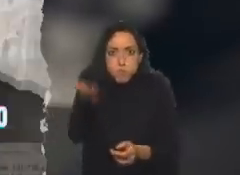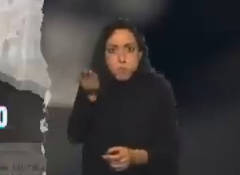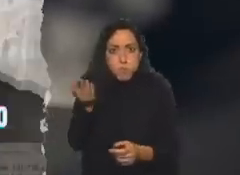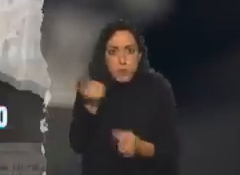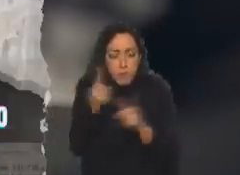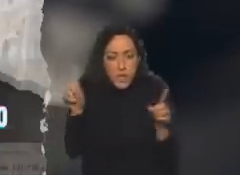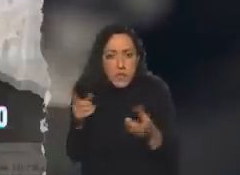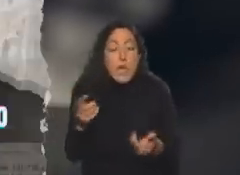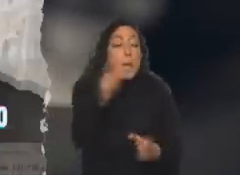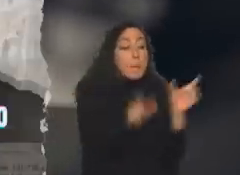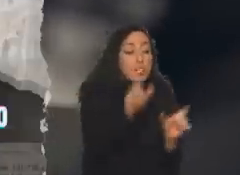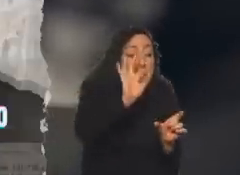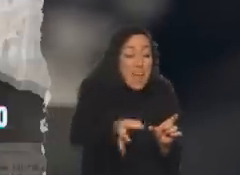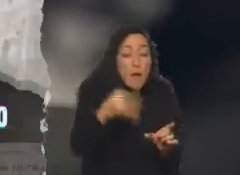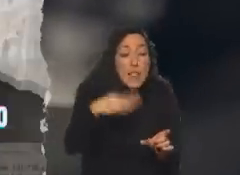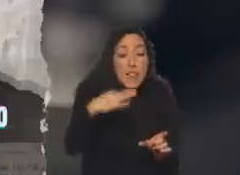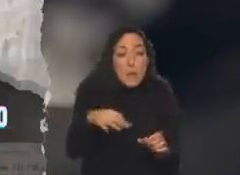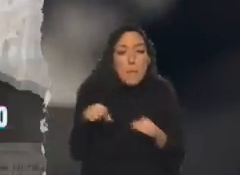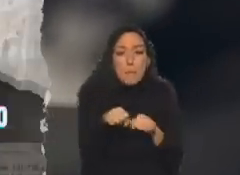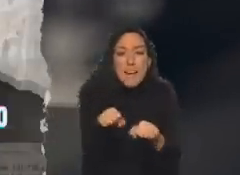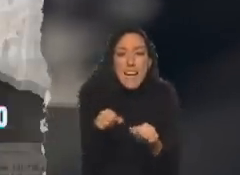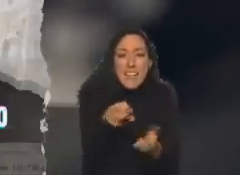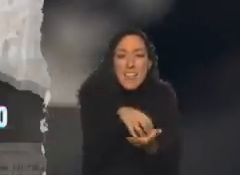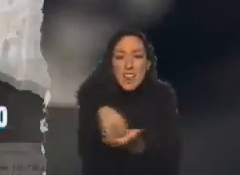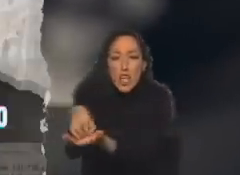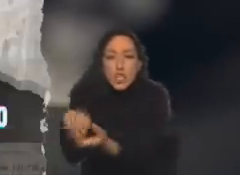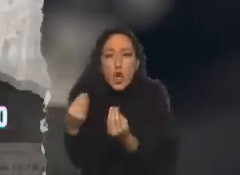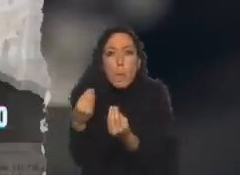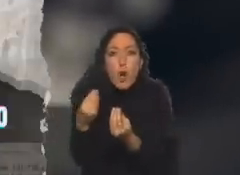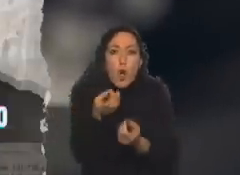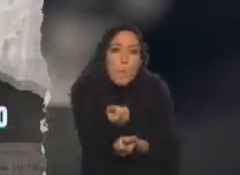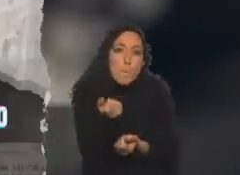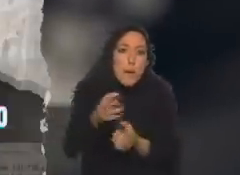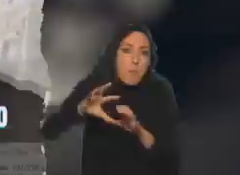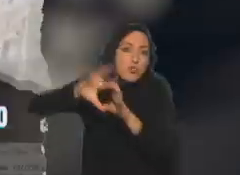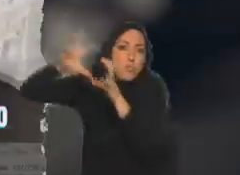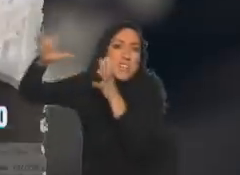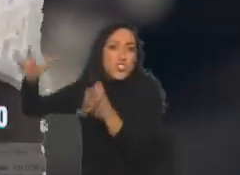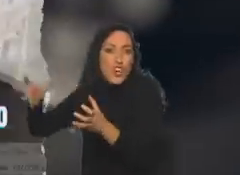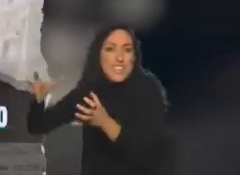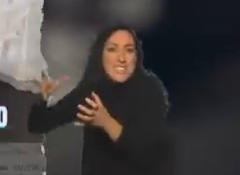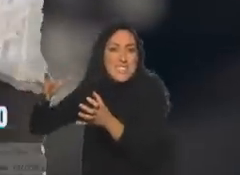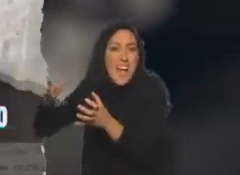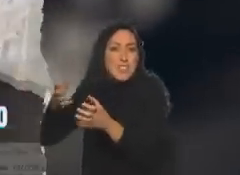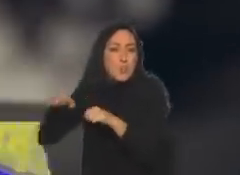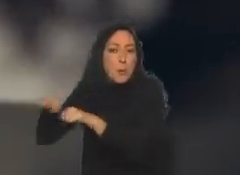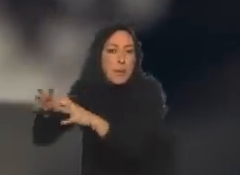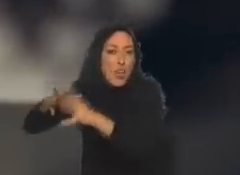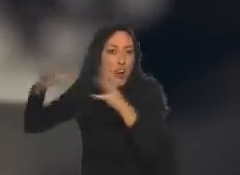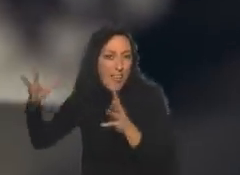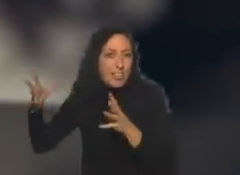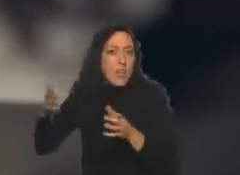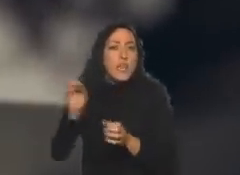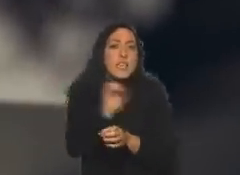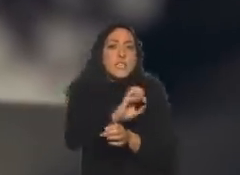saber que nosotros, todos los mercaditos de proximidad, nos proveemos de los mayoristas y de muy pocas distribuidoras que hacen el